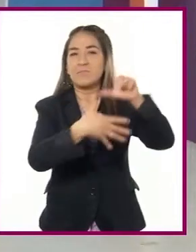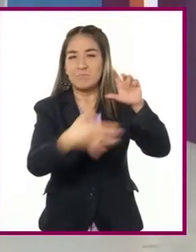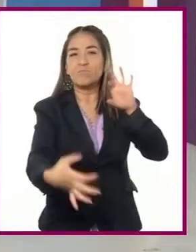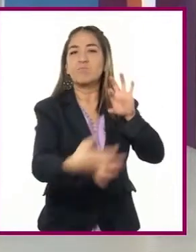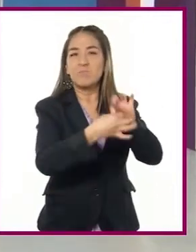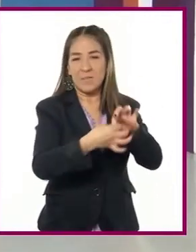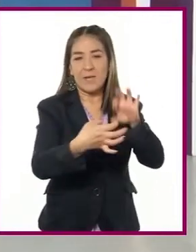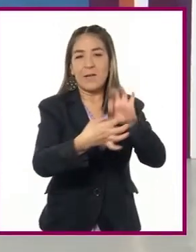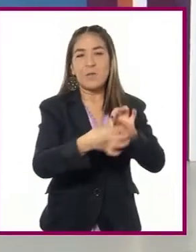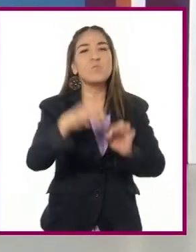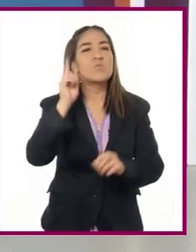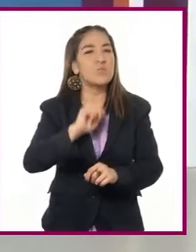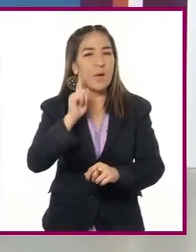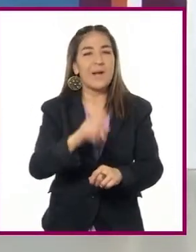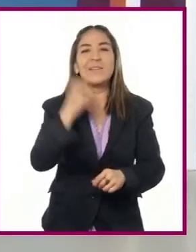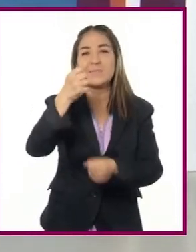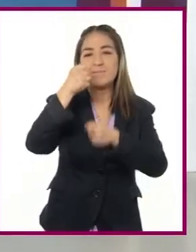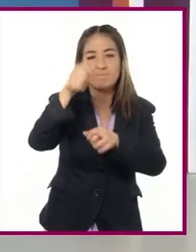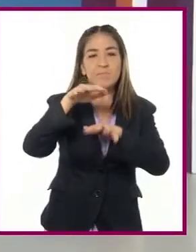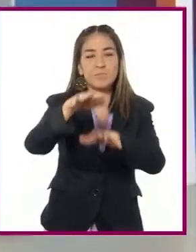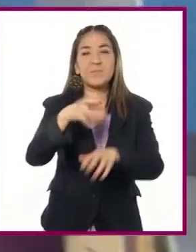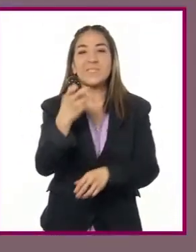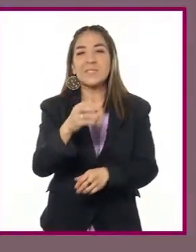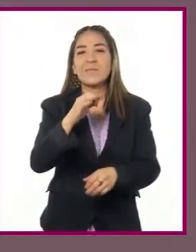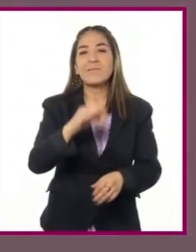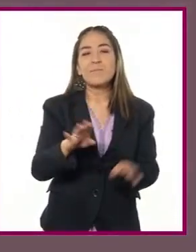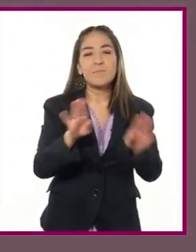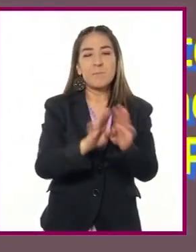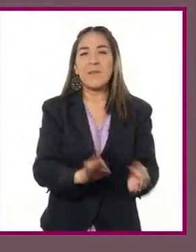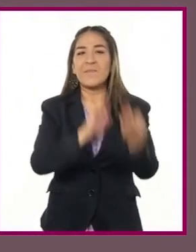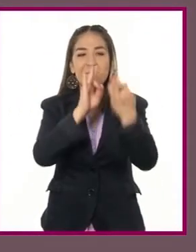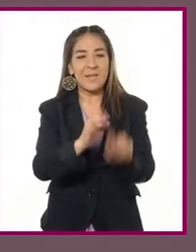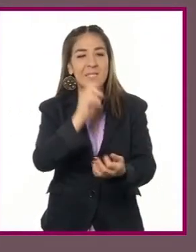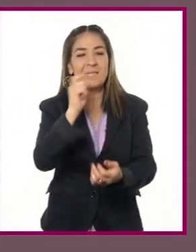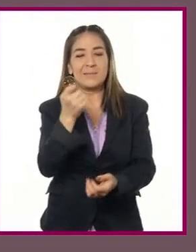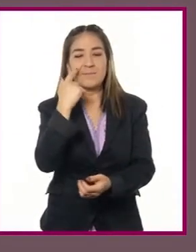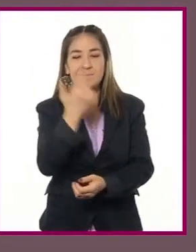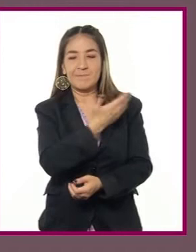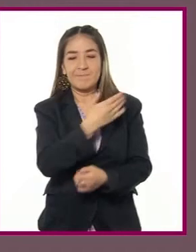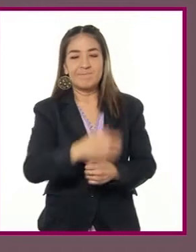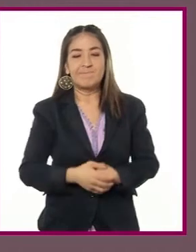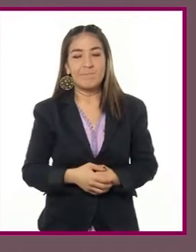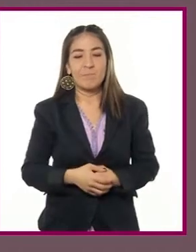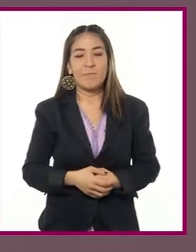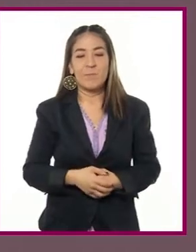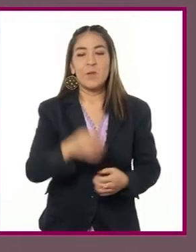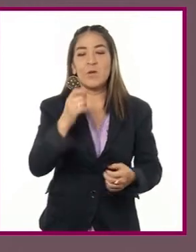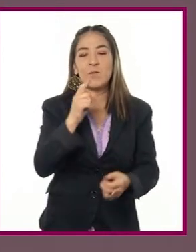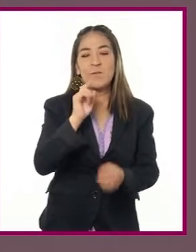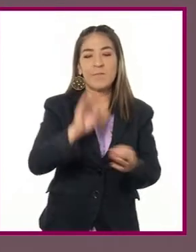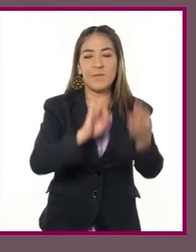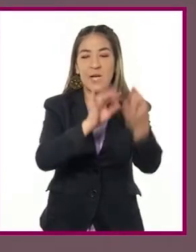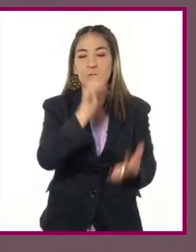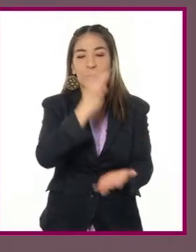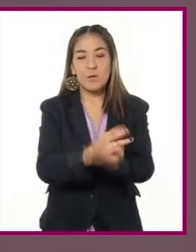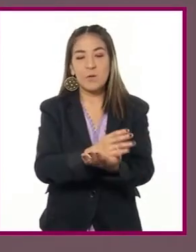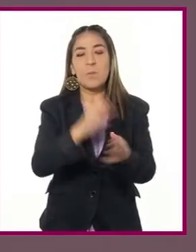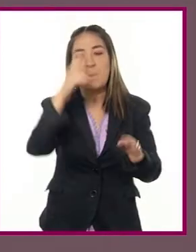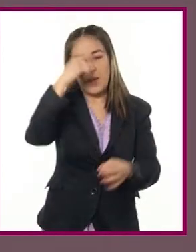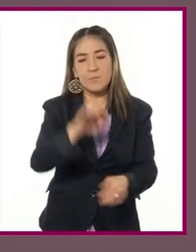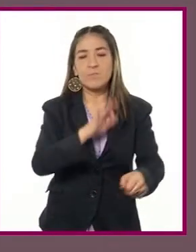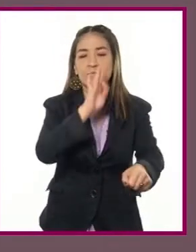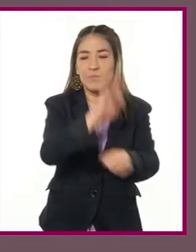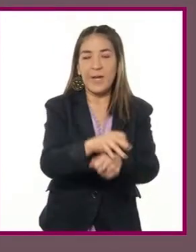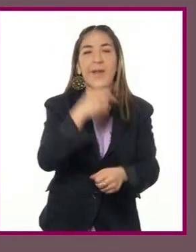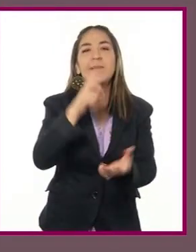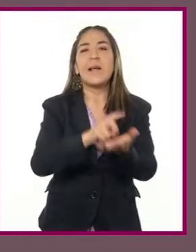se formó el Frente Único Pro Derechos de la Mujer. Esta gran organización, que llegó a contar con 50,000 mujeres